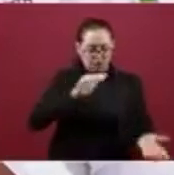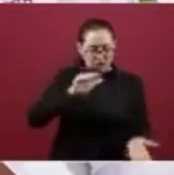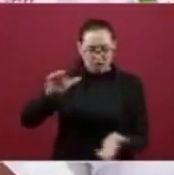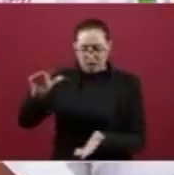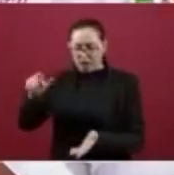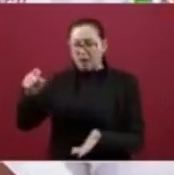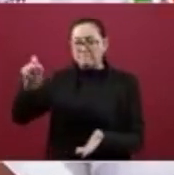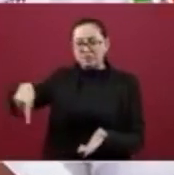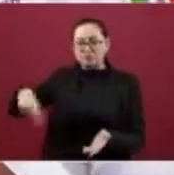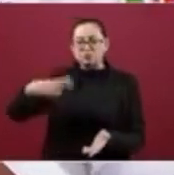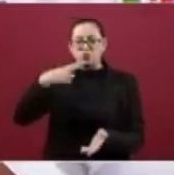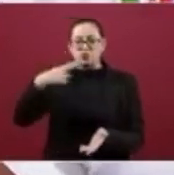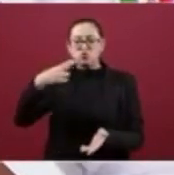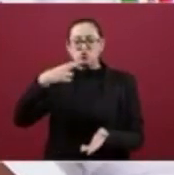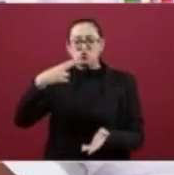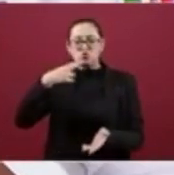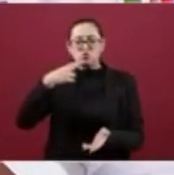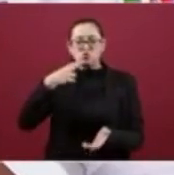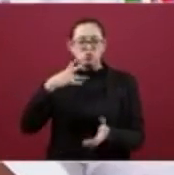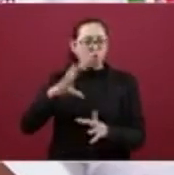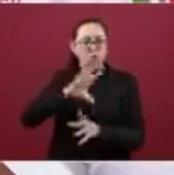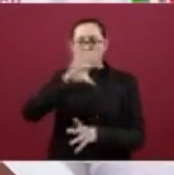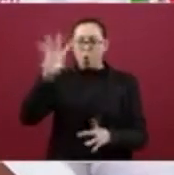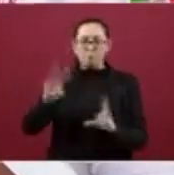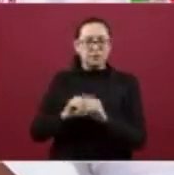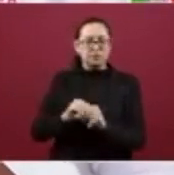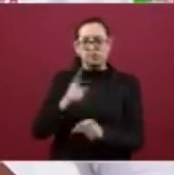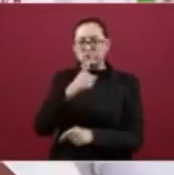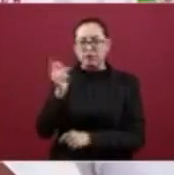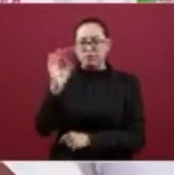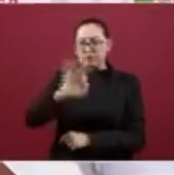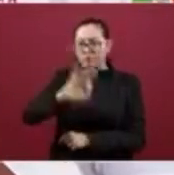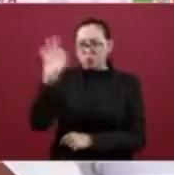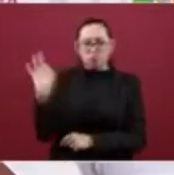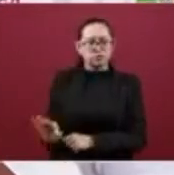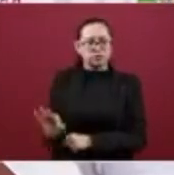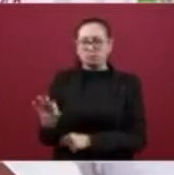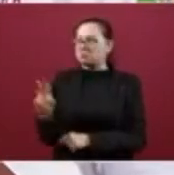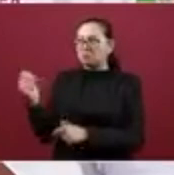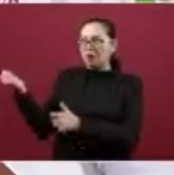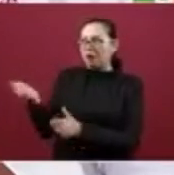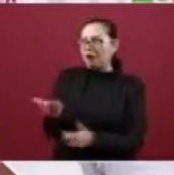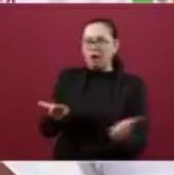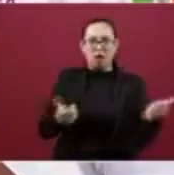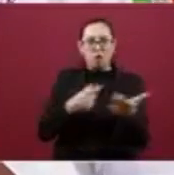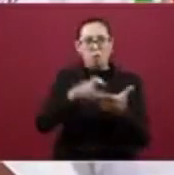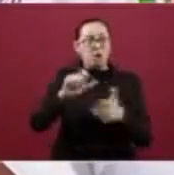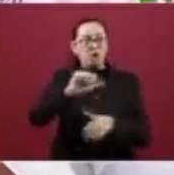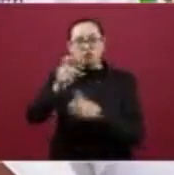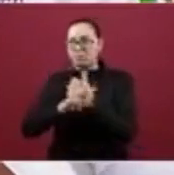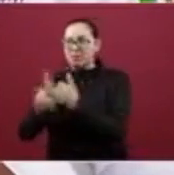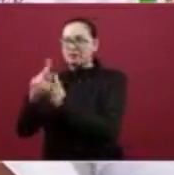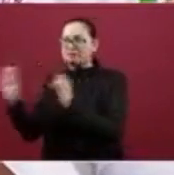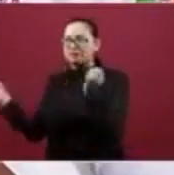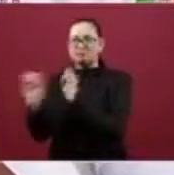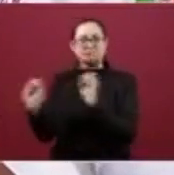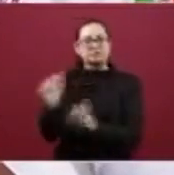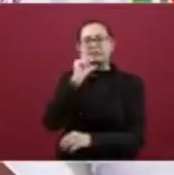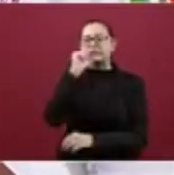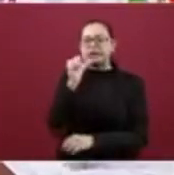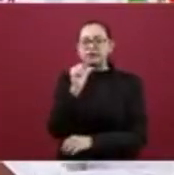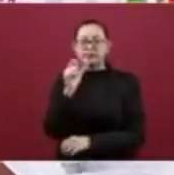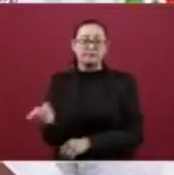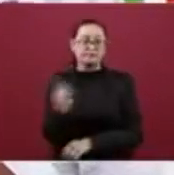de gasolina, China lo tiene al 100%. Estados Unidos, con relación al